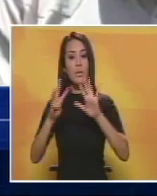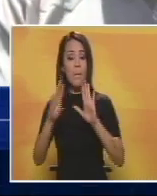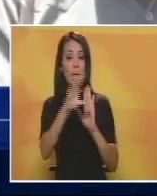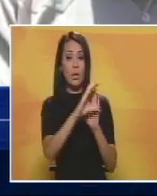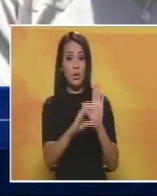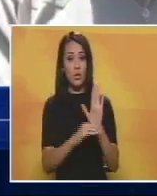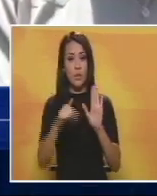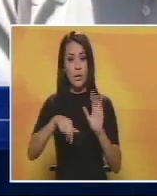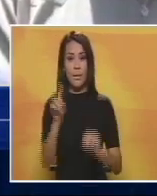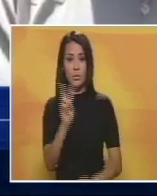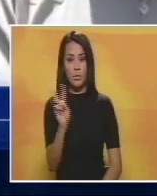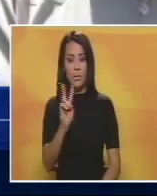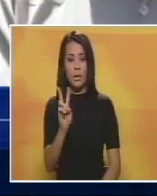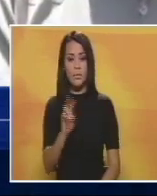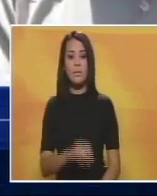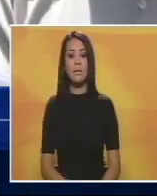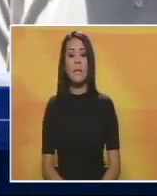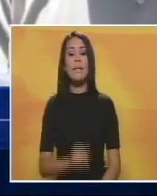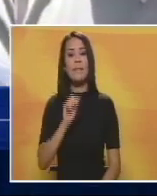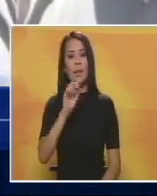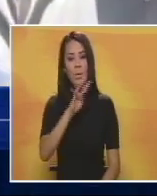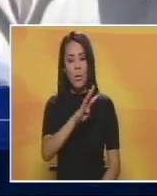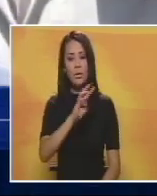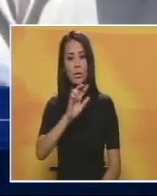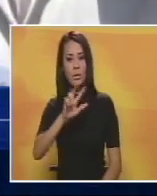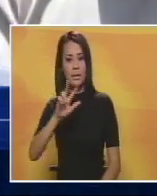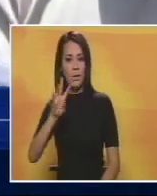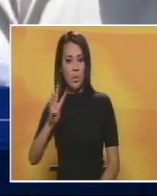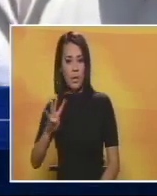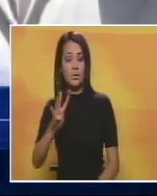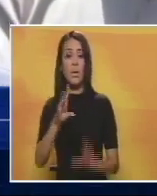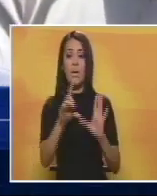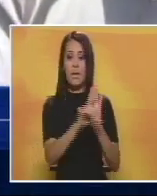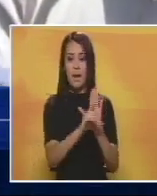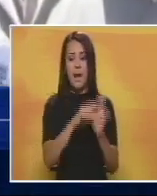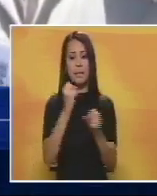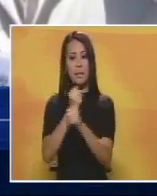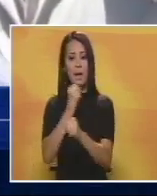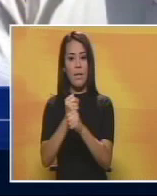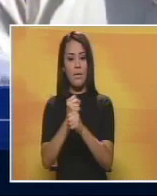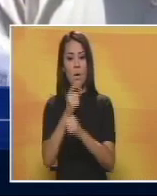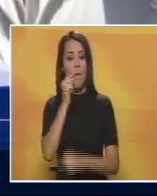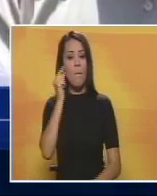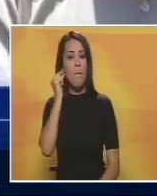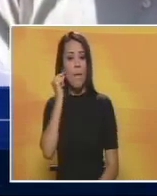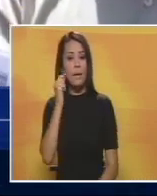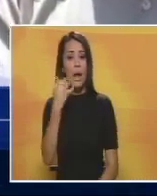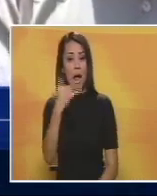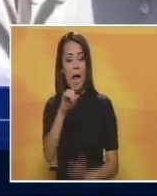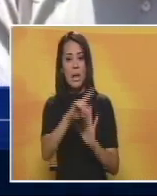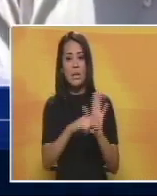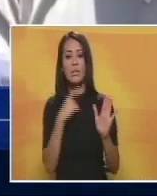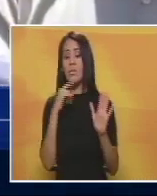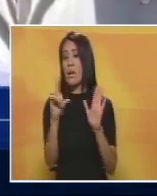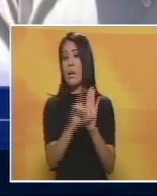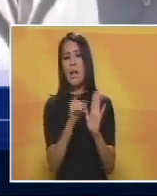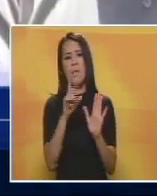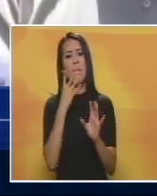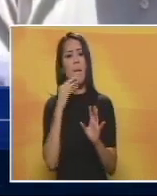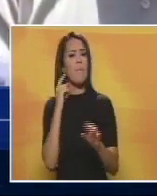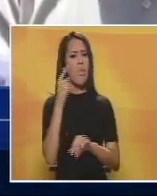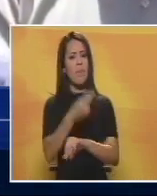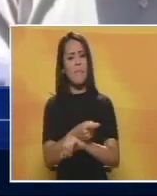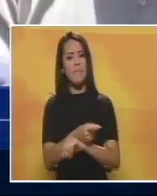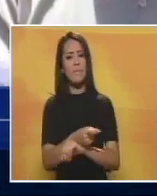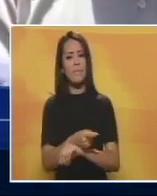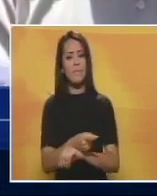Constitución Bolivariana de Venezuela y el 434 de la Ley Orgánica para las Trabajadoras y Trabajadores establece que ninguna ley podrá establecer disposiciones